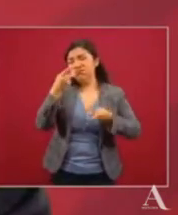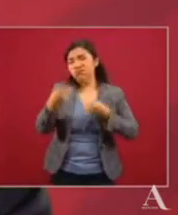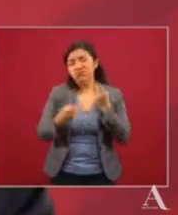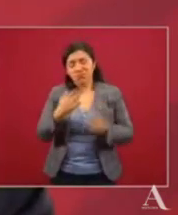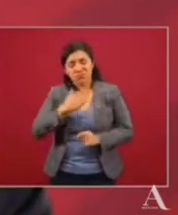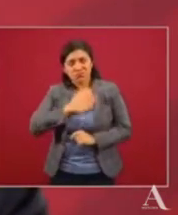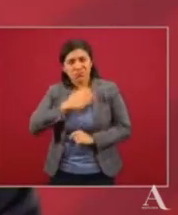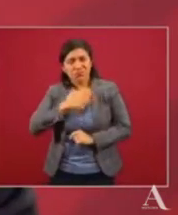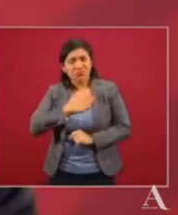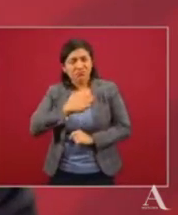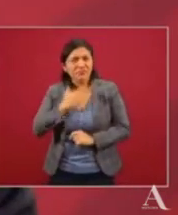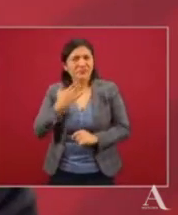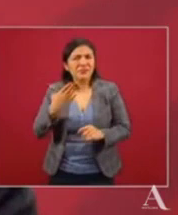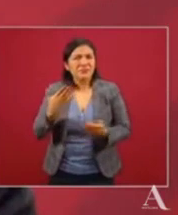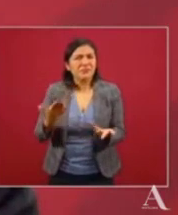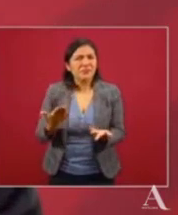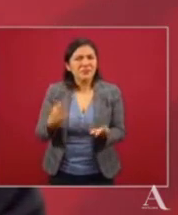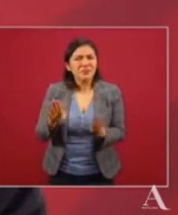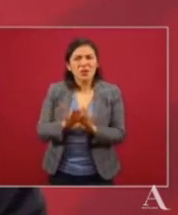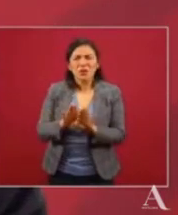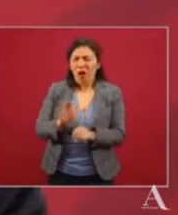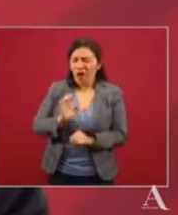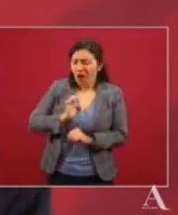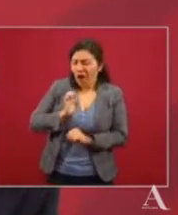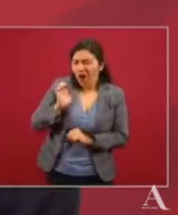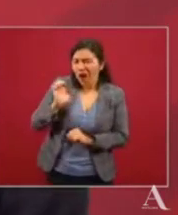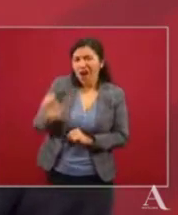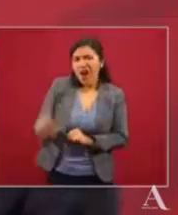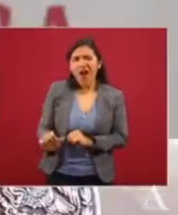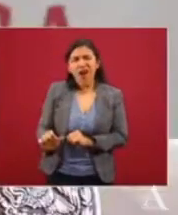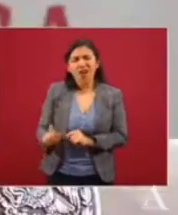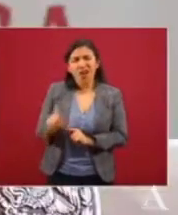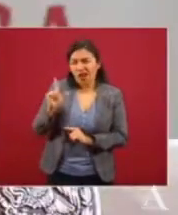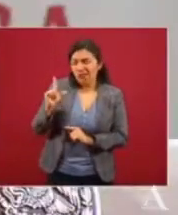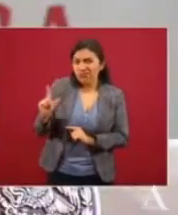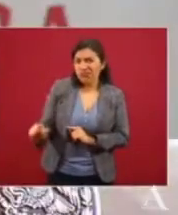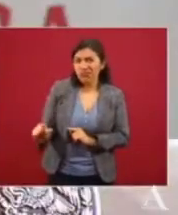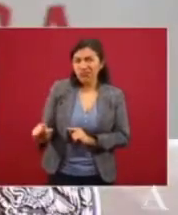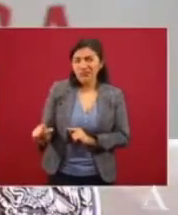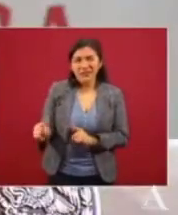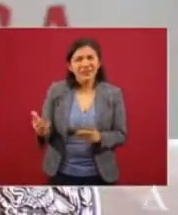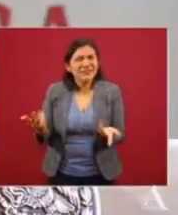este racista estamos hablando